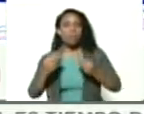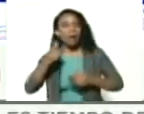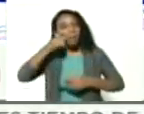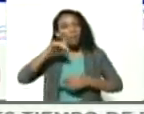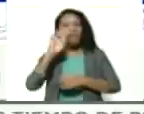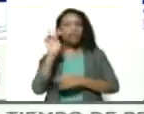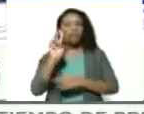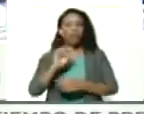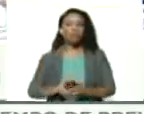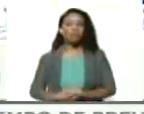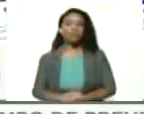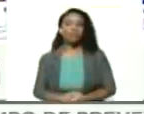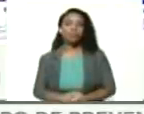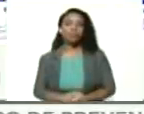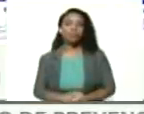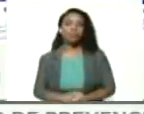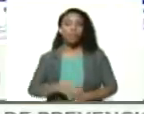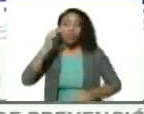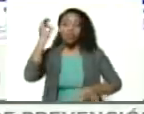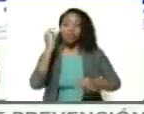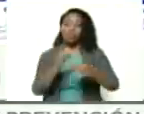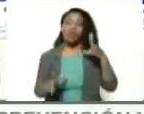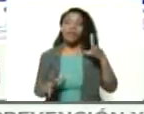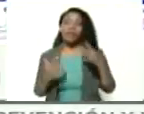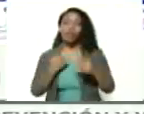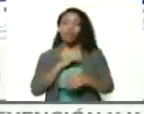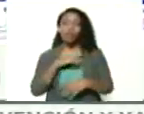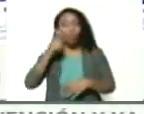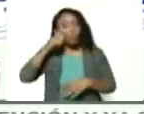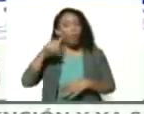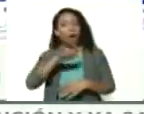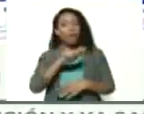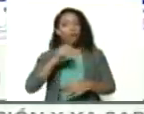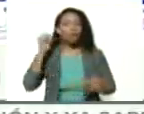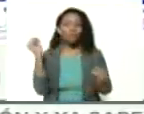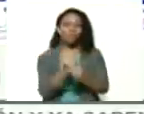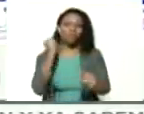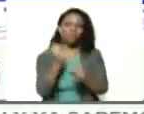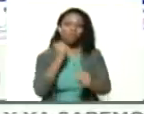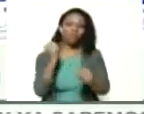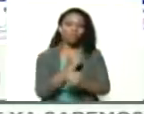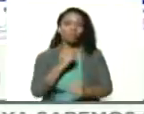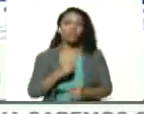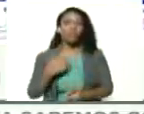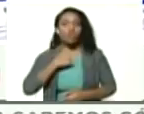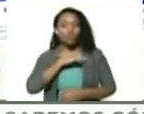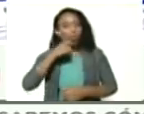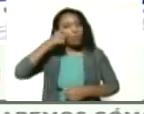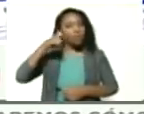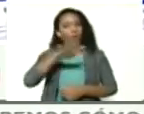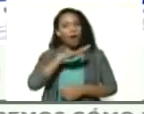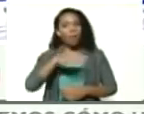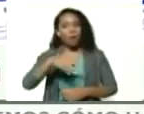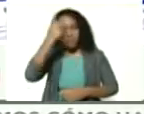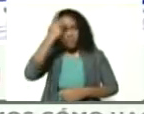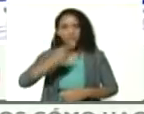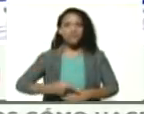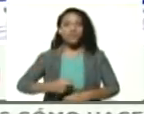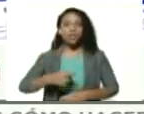de Venezuela. Afortunadamente somos un pueblo trabajador. Somos un pueblo digno.